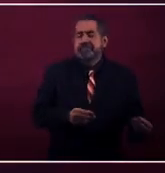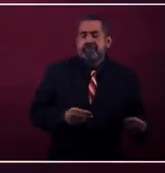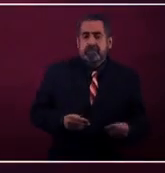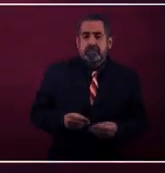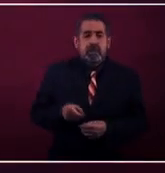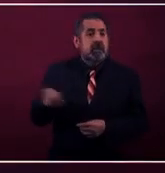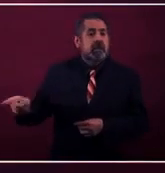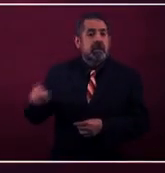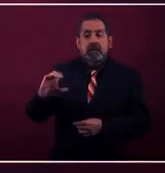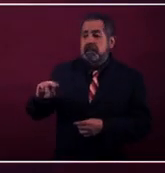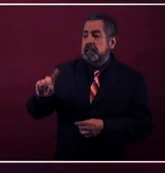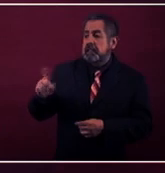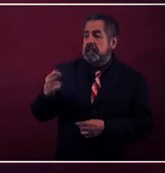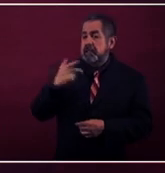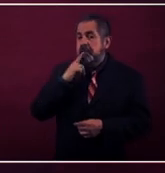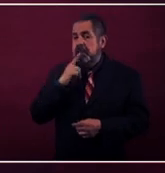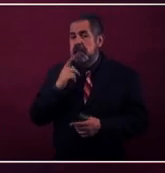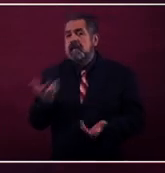Nada.